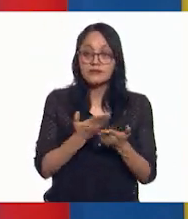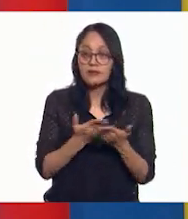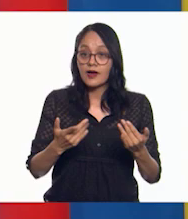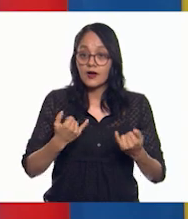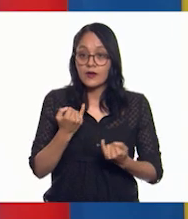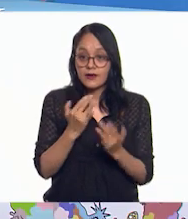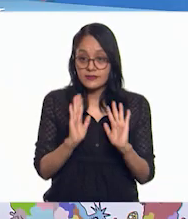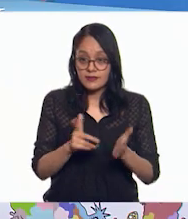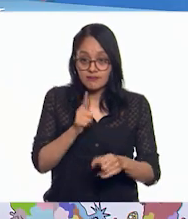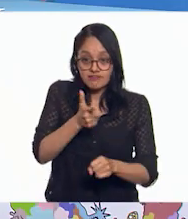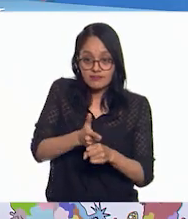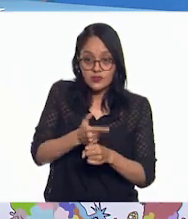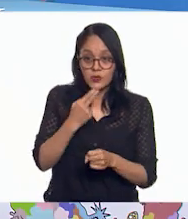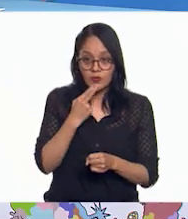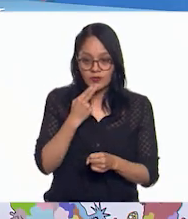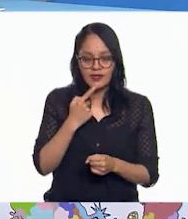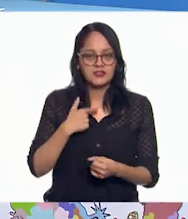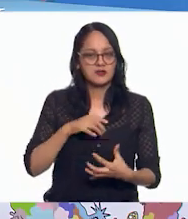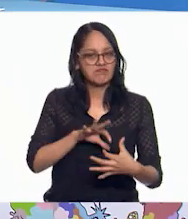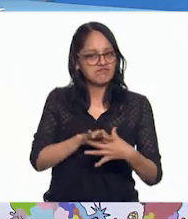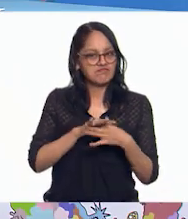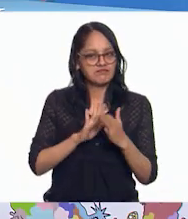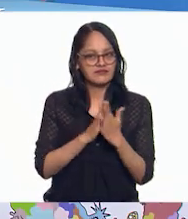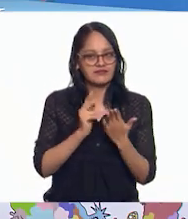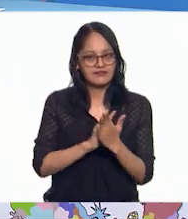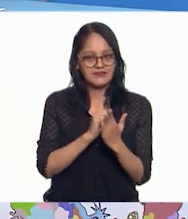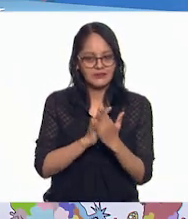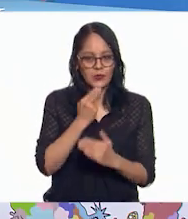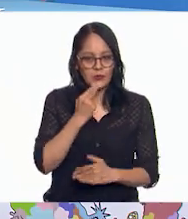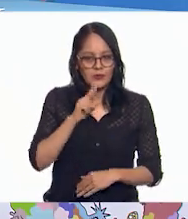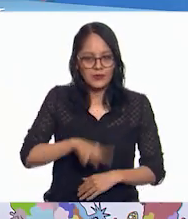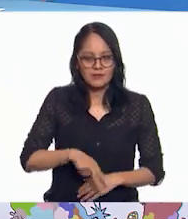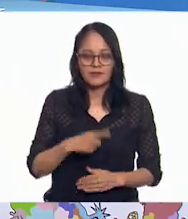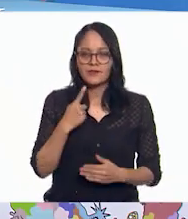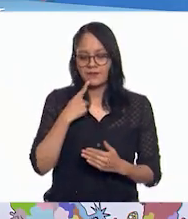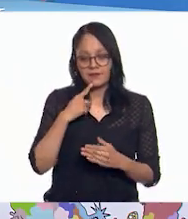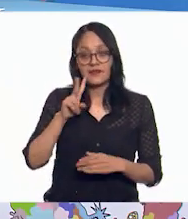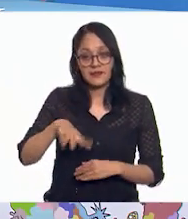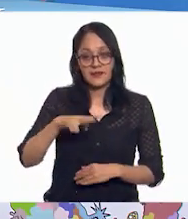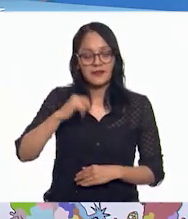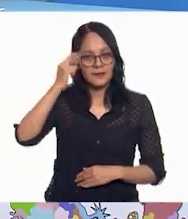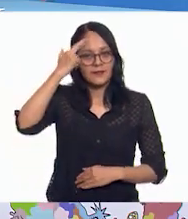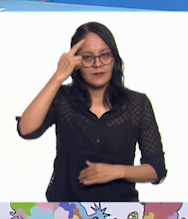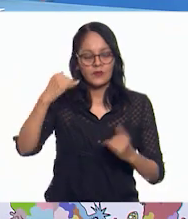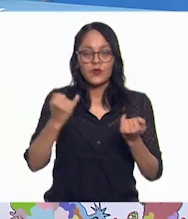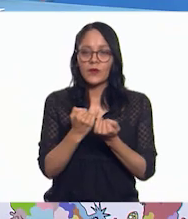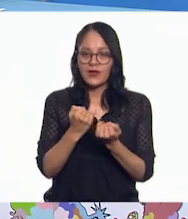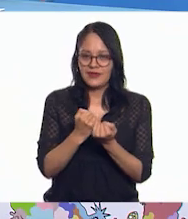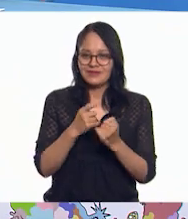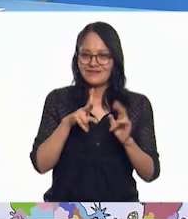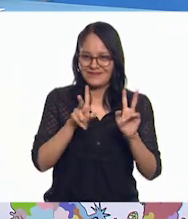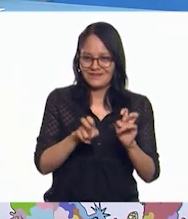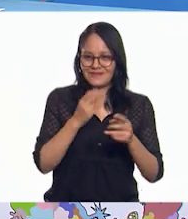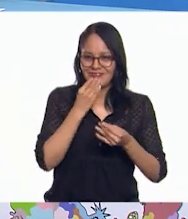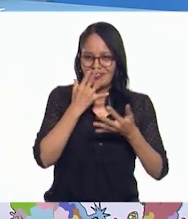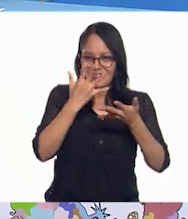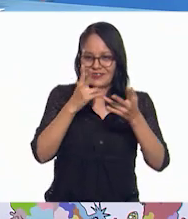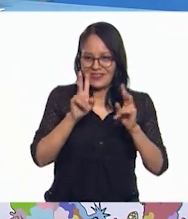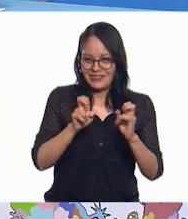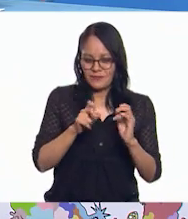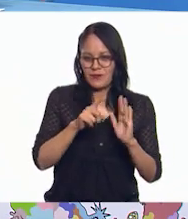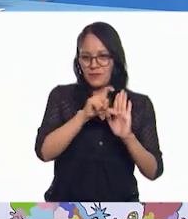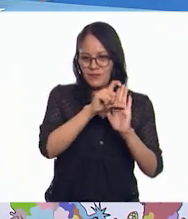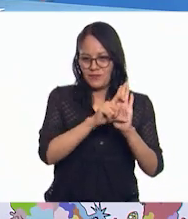él. Lo recuerdo bien, María, y aunque me encantaría continuar dialogando sobre Oda al diccionario y las cualidades